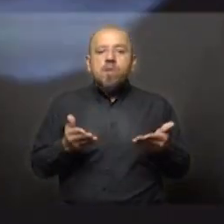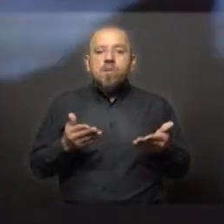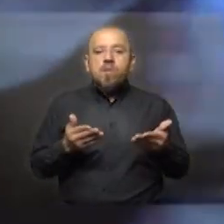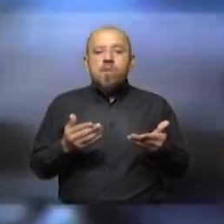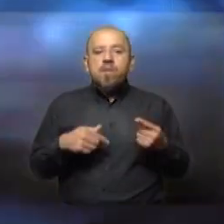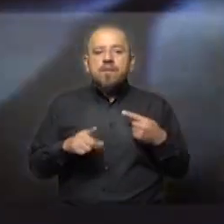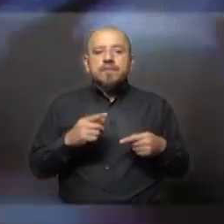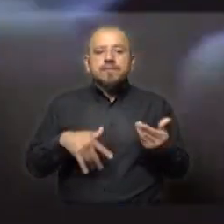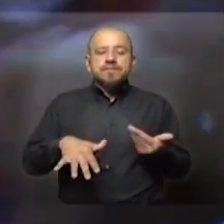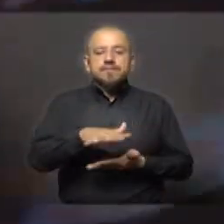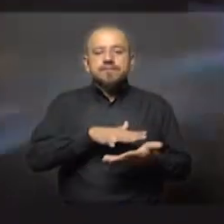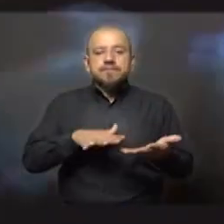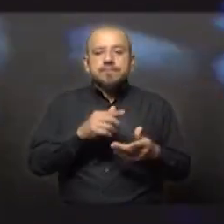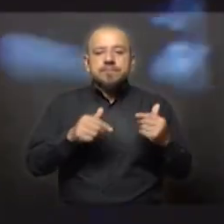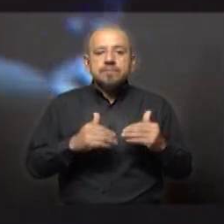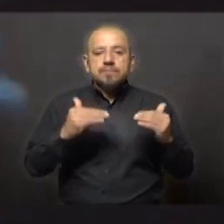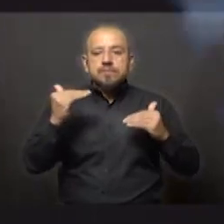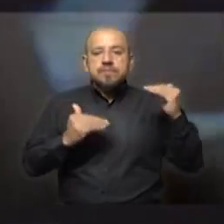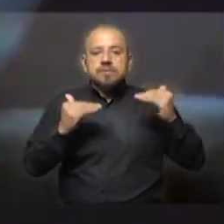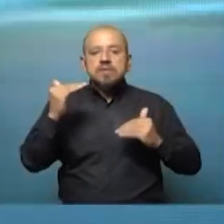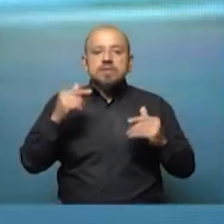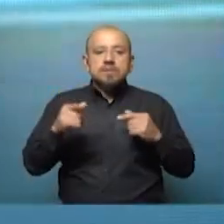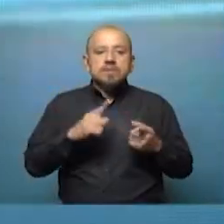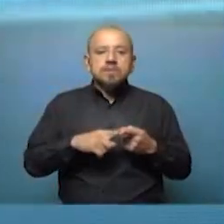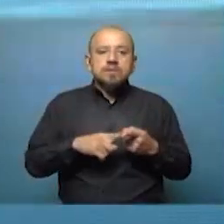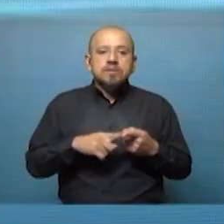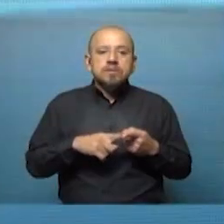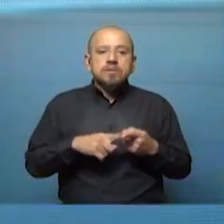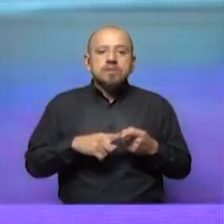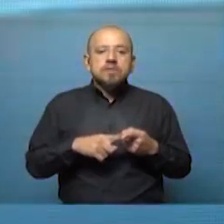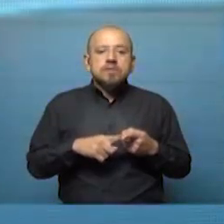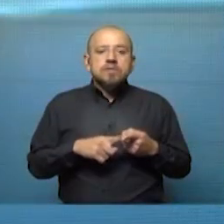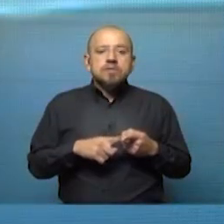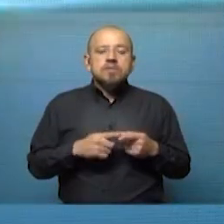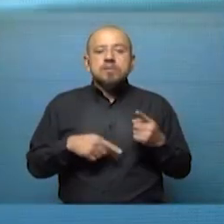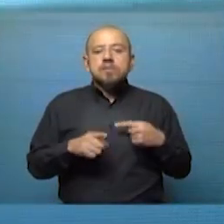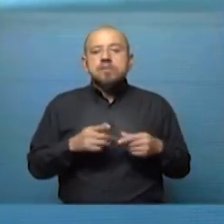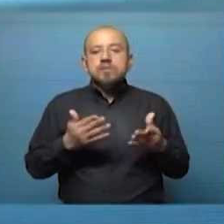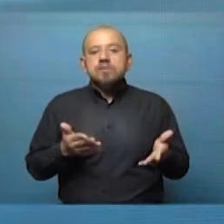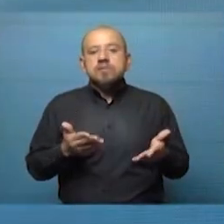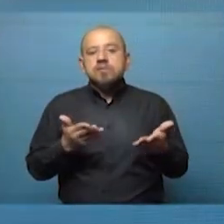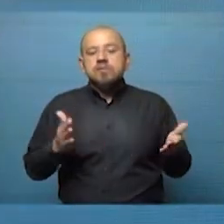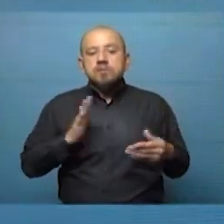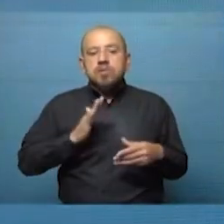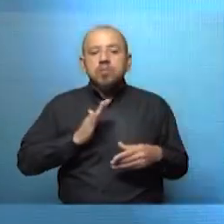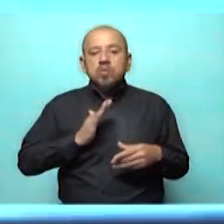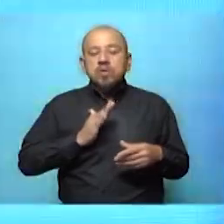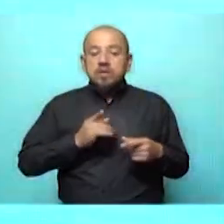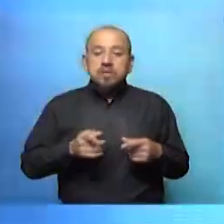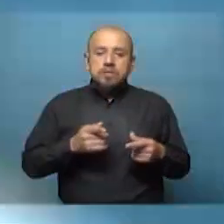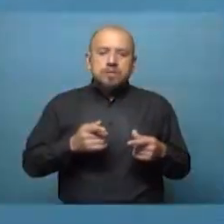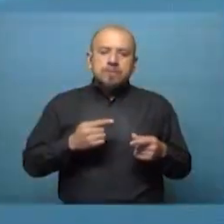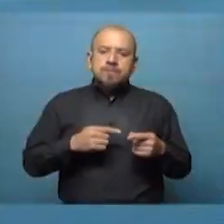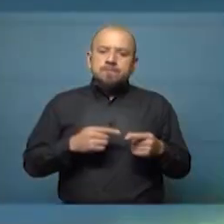esta situación desventajosa en que el cuidado está sobre todo encarnado en el cuerpo de las mujeres no este